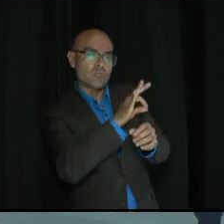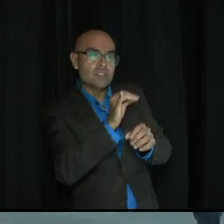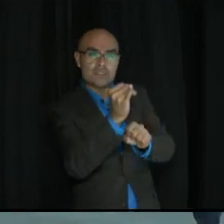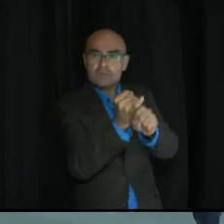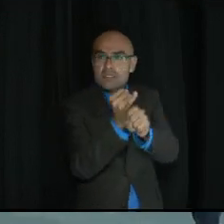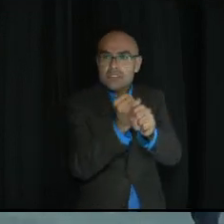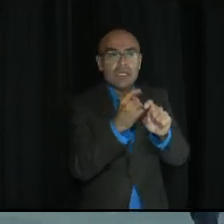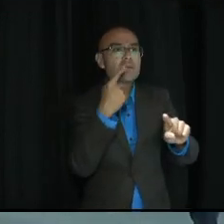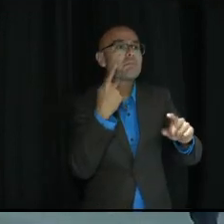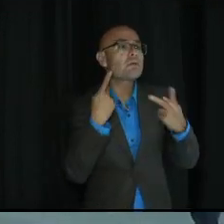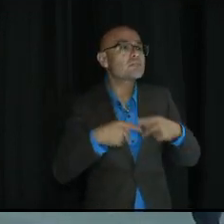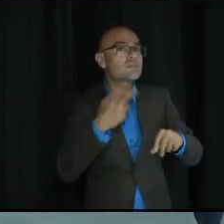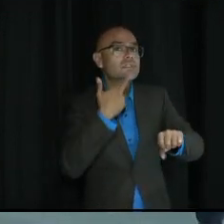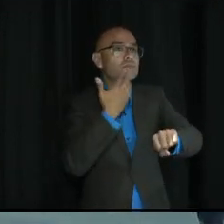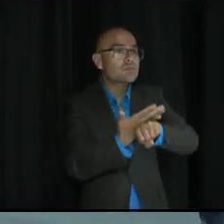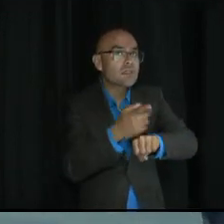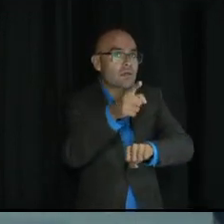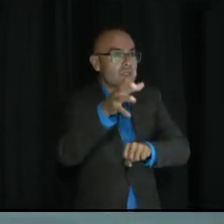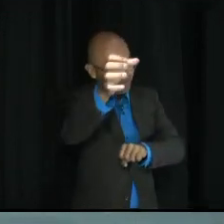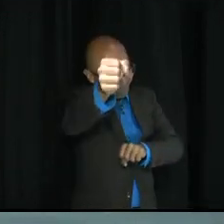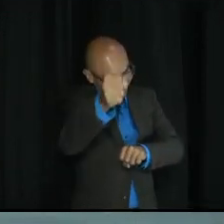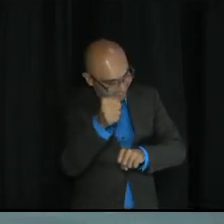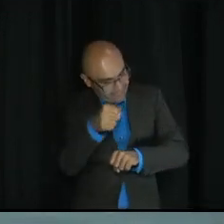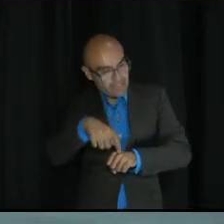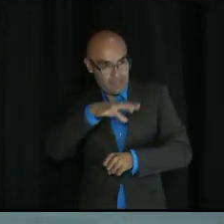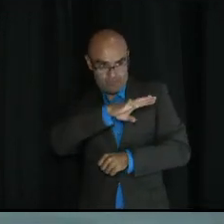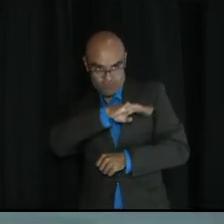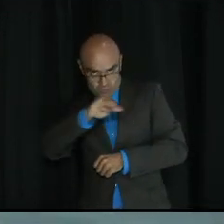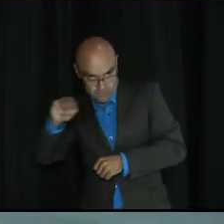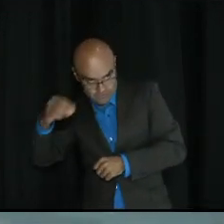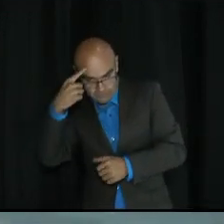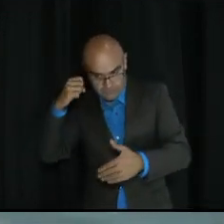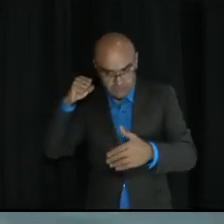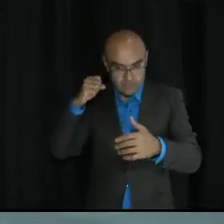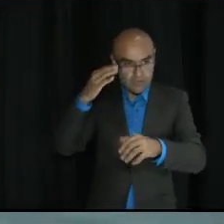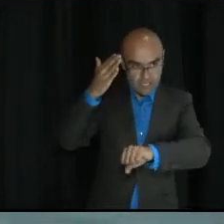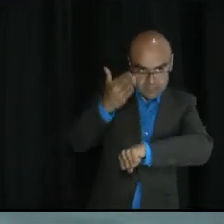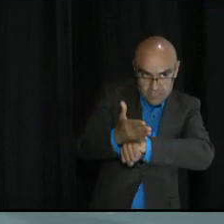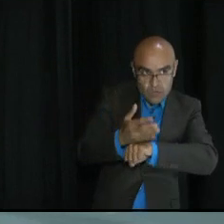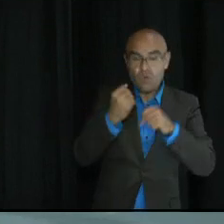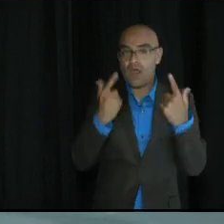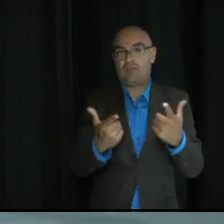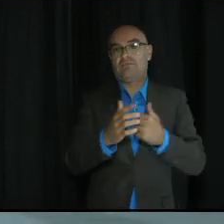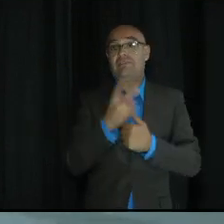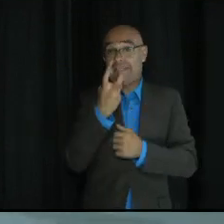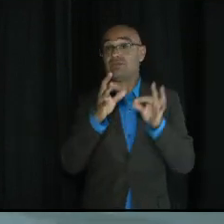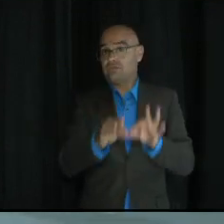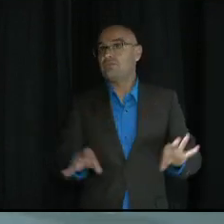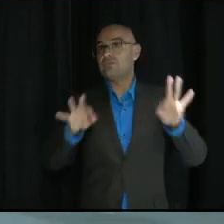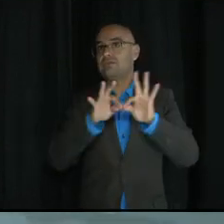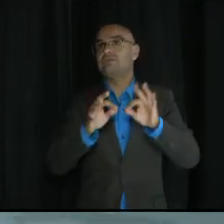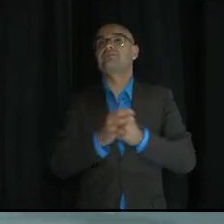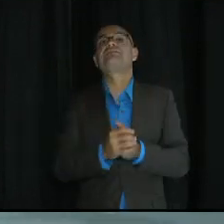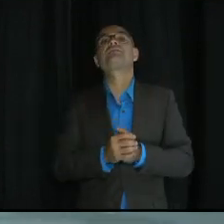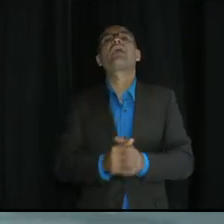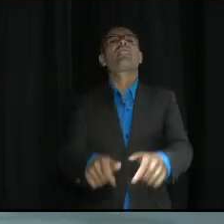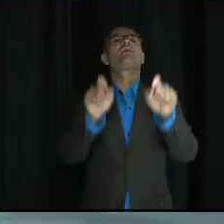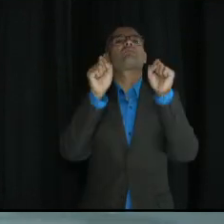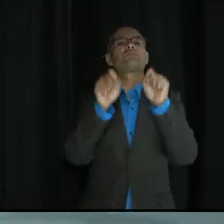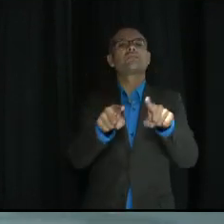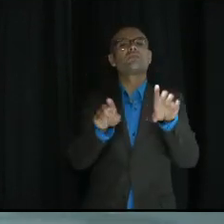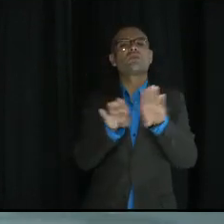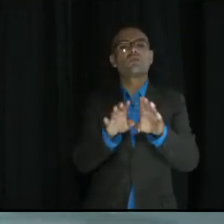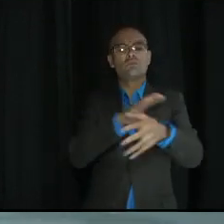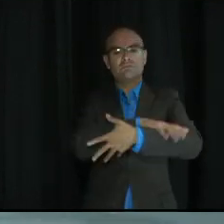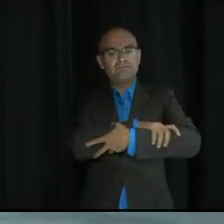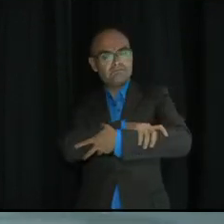que existen dentro de las mismas fiscalías. Entonces es muy importante, y lo que les manejaba de pues de la colaboración que